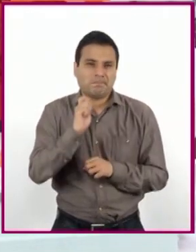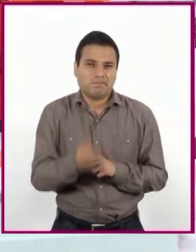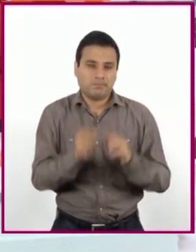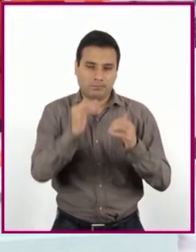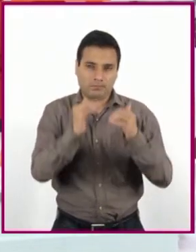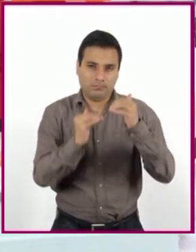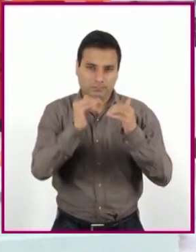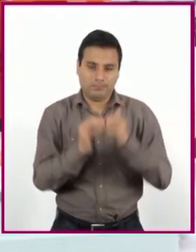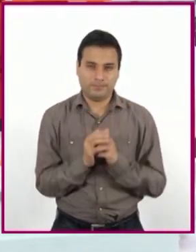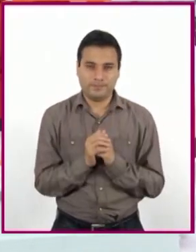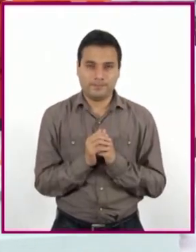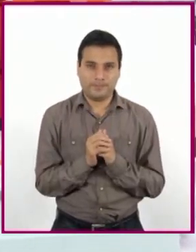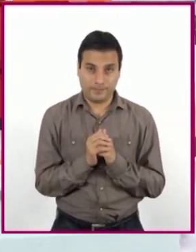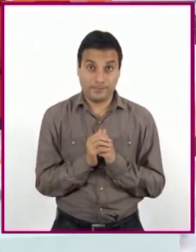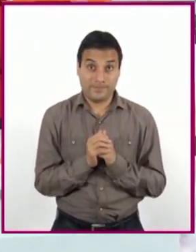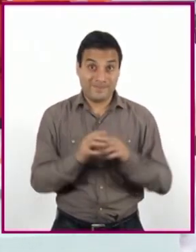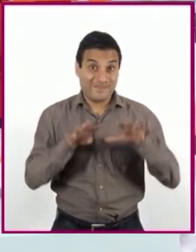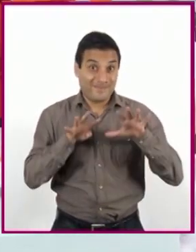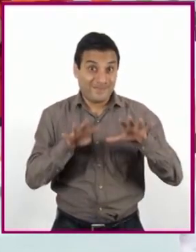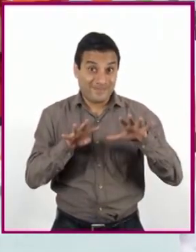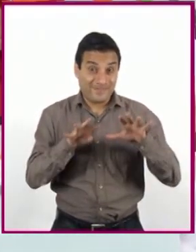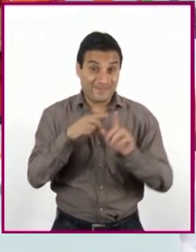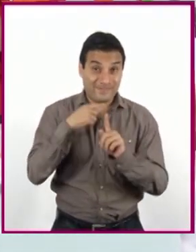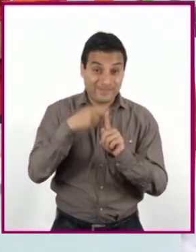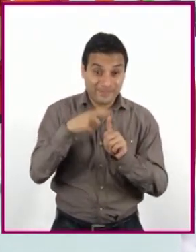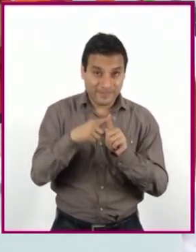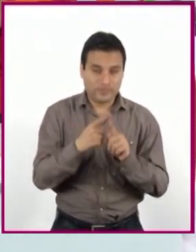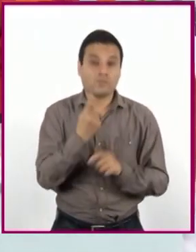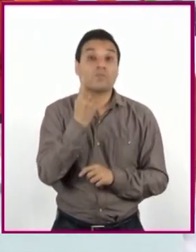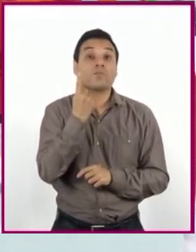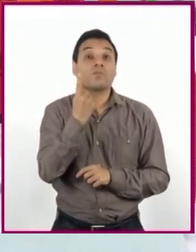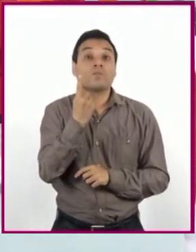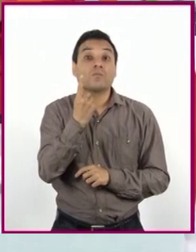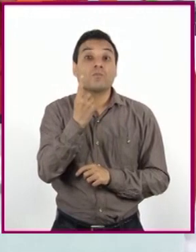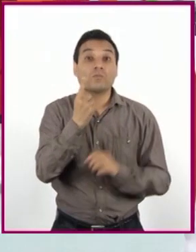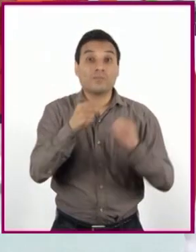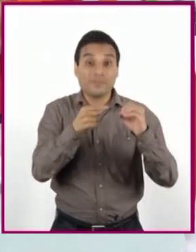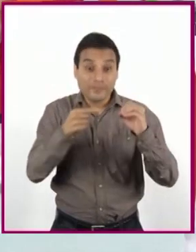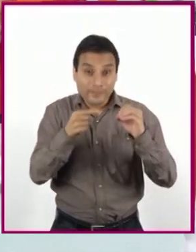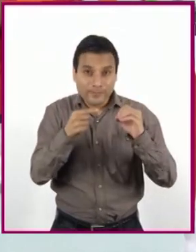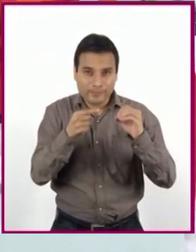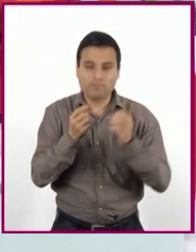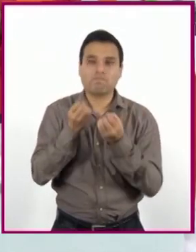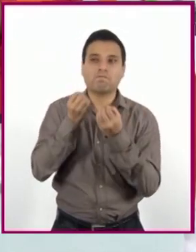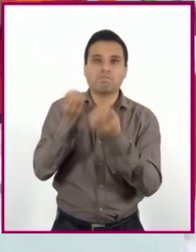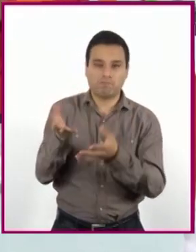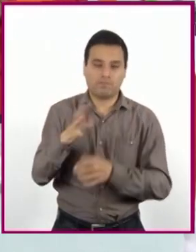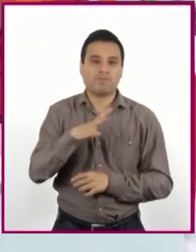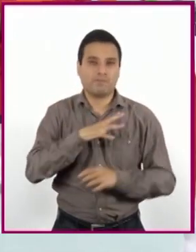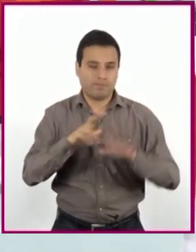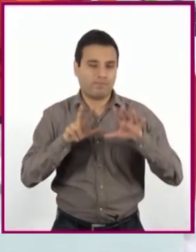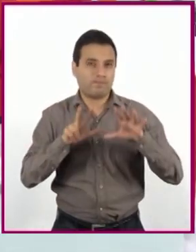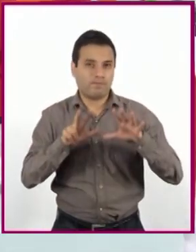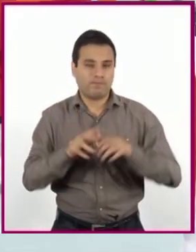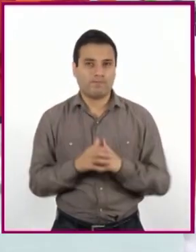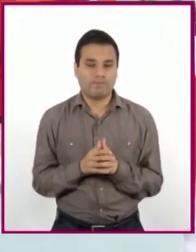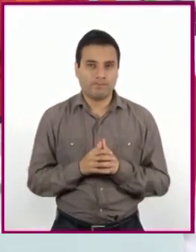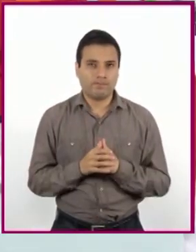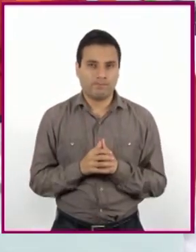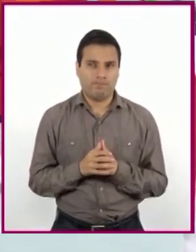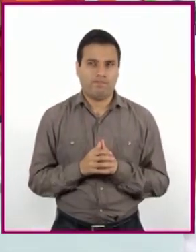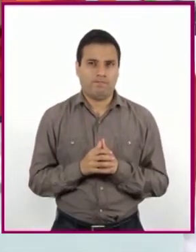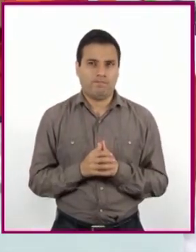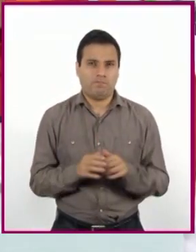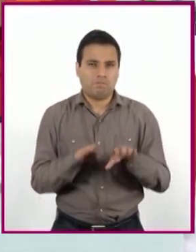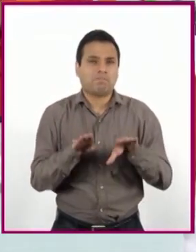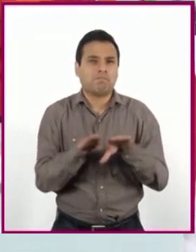El potasio con 19 protones cede un electrón, por lo que quedan 18 electrones. ¿Cuál es su carga con base